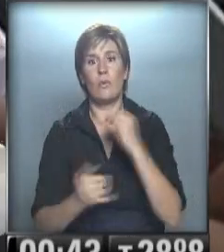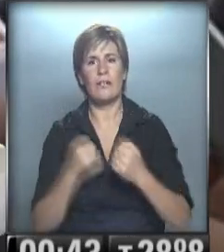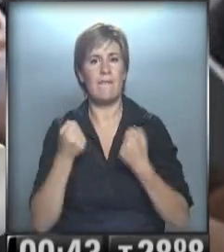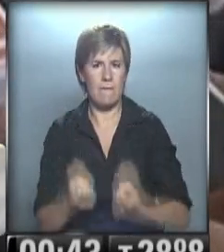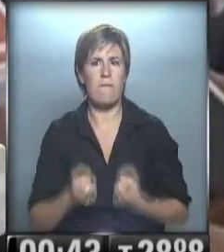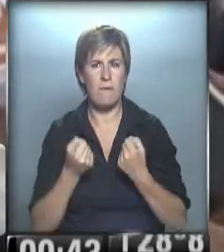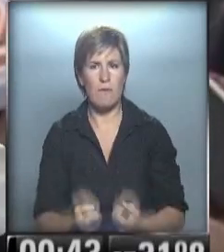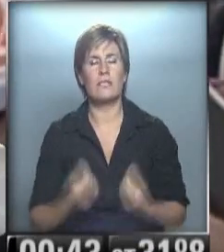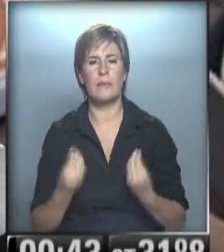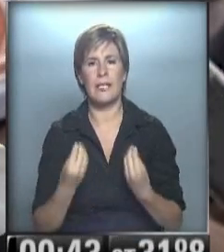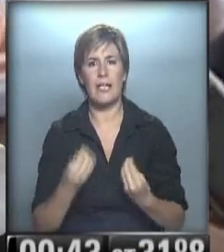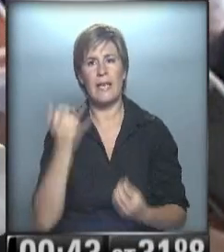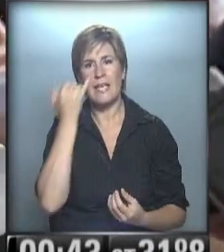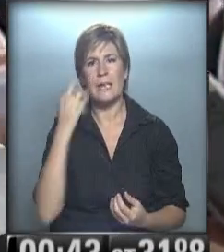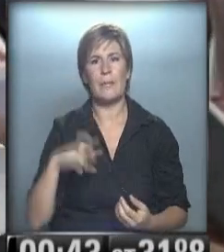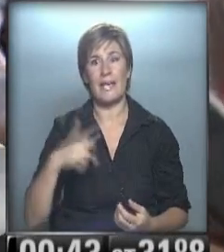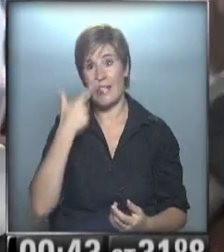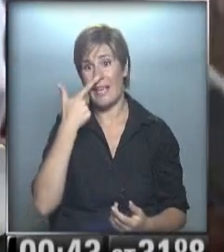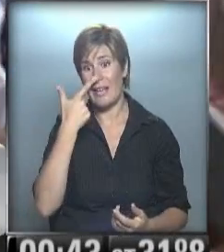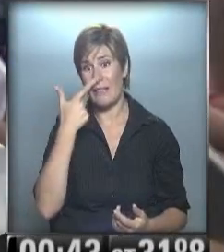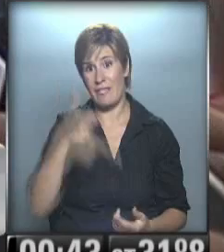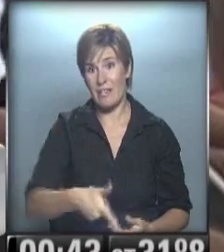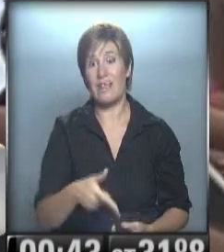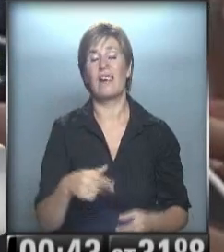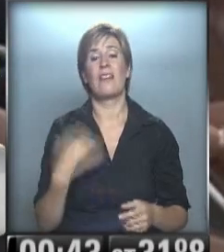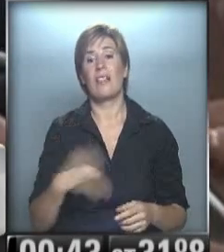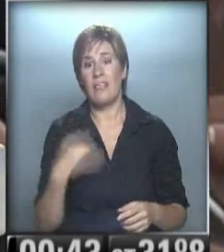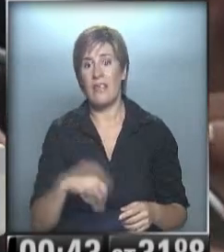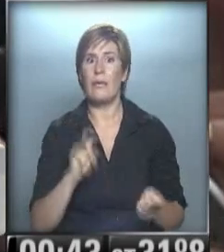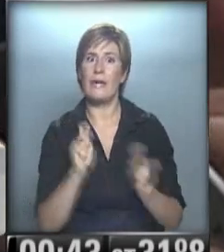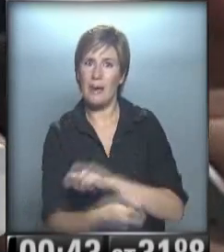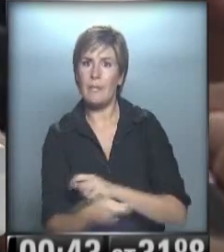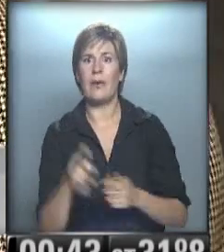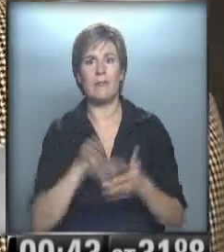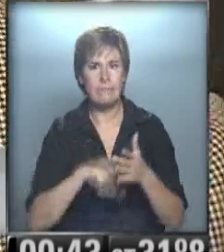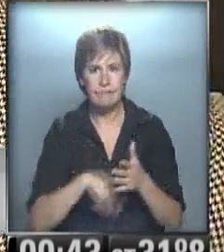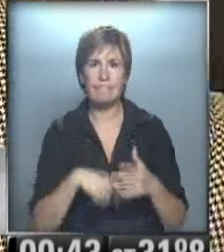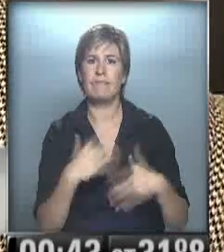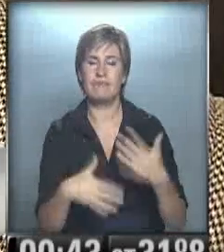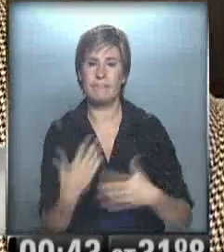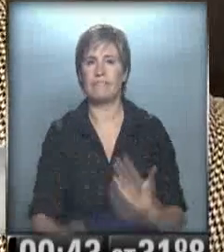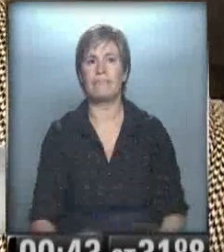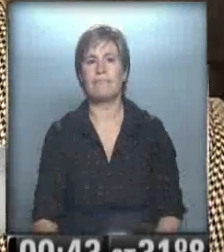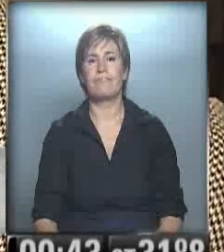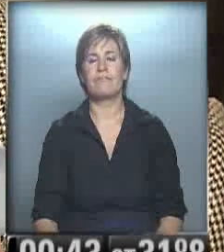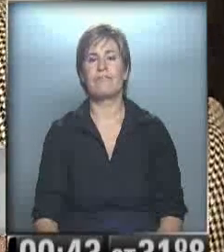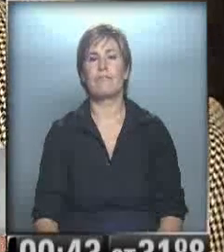la situación de YPF, destacó la necesidad de inversiones en materia de energía. Cristian Ritondo le respondió a Franco